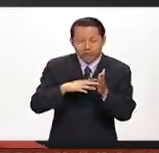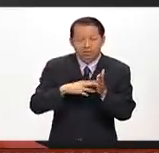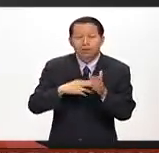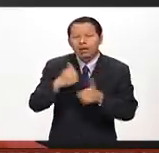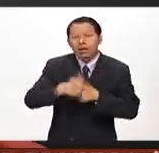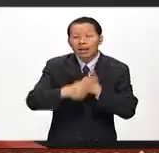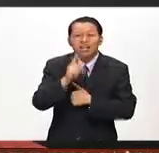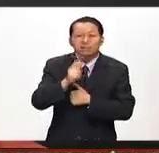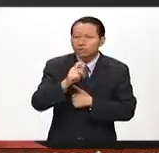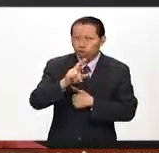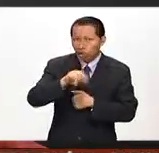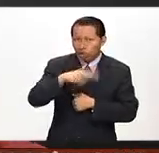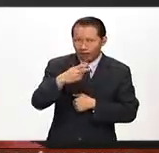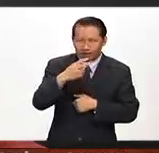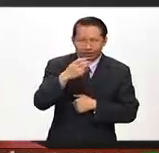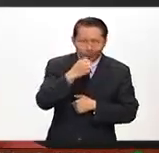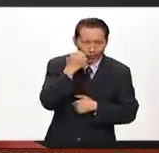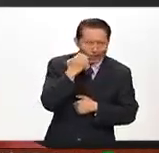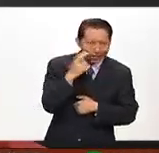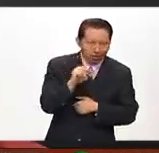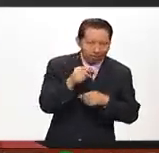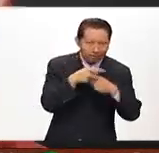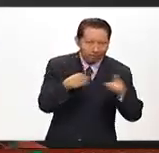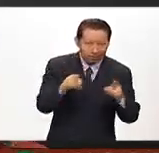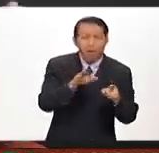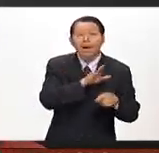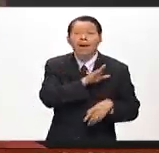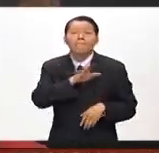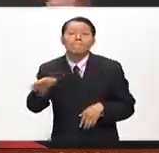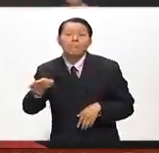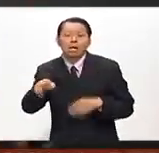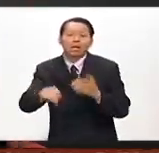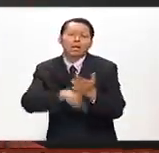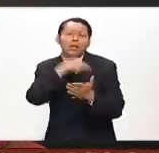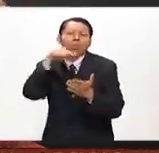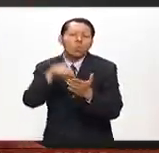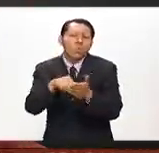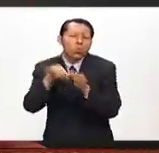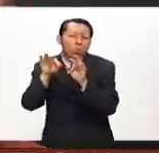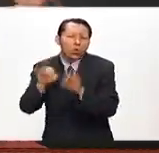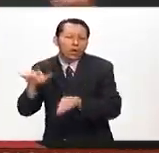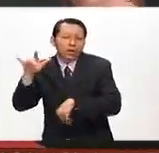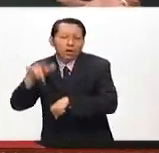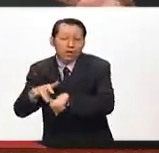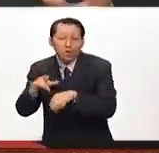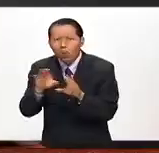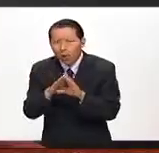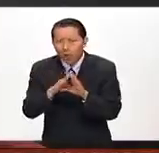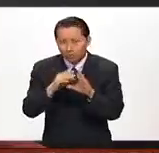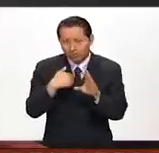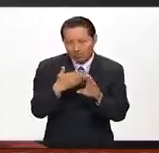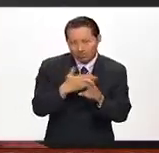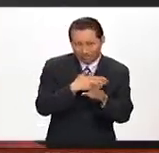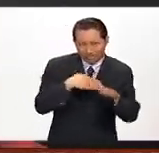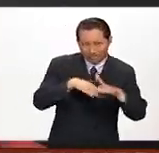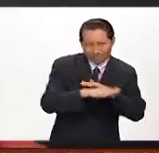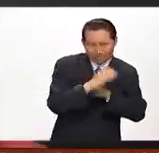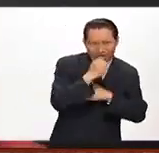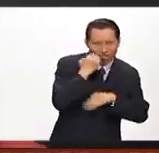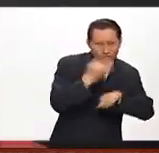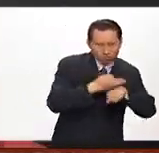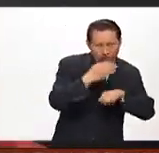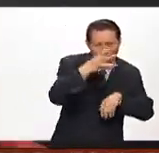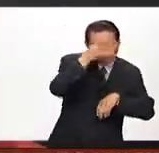no vas a la escuela, sino te vas a un lugar a practicar y a poner los conocimientos que tienes de aula, los llevas